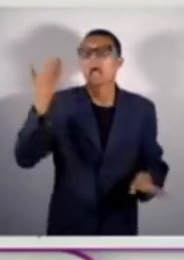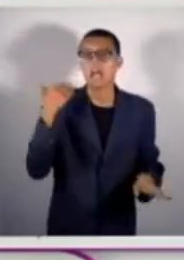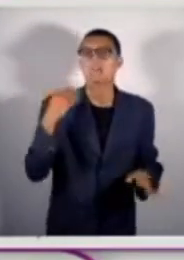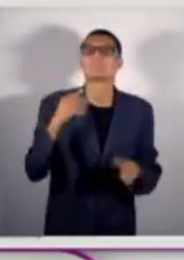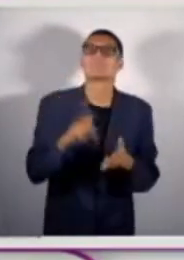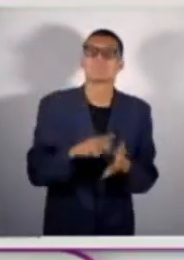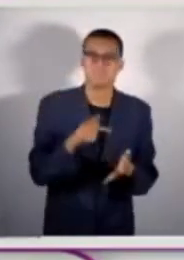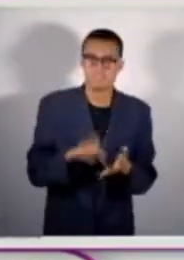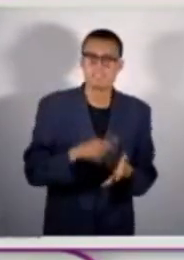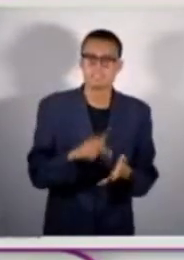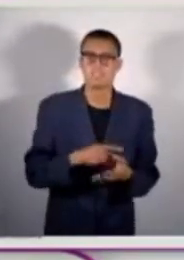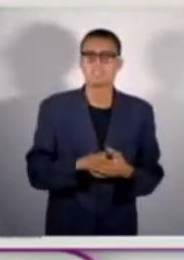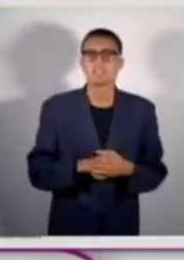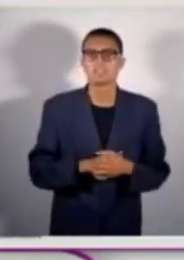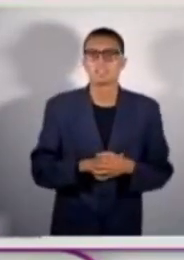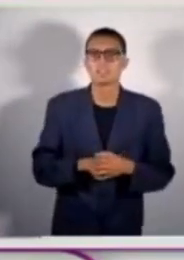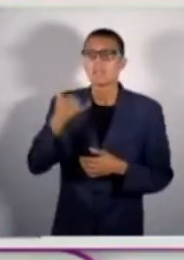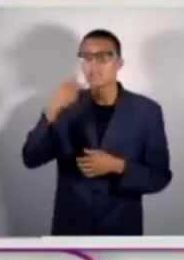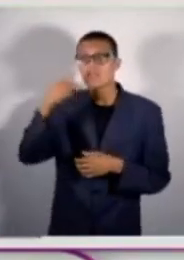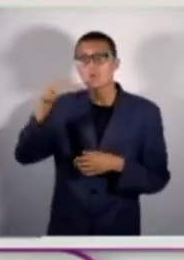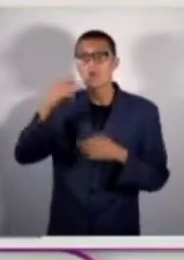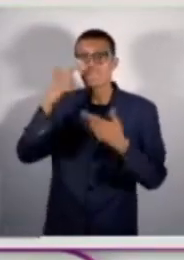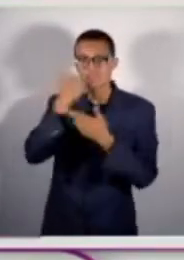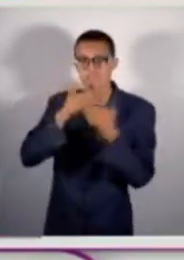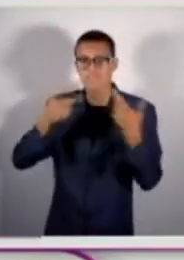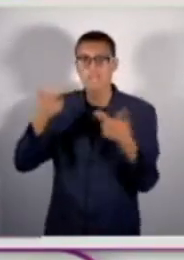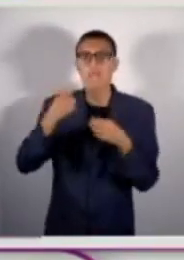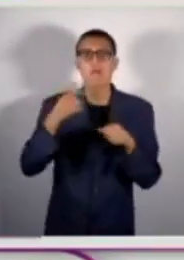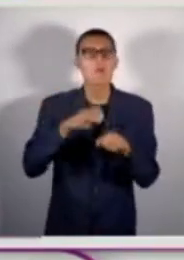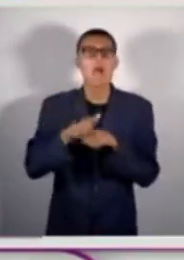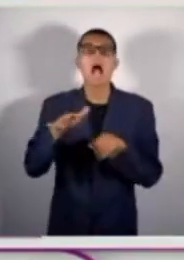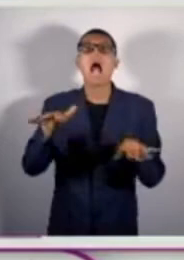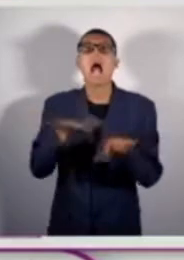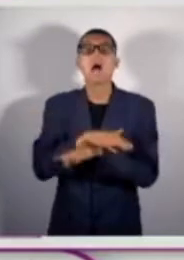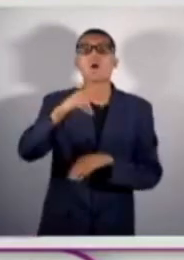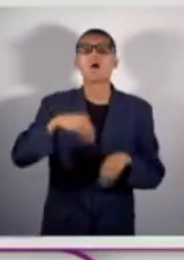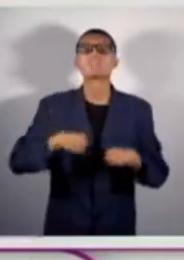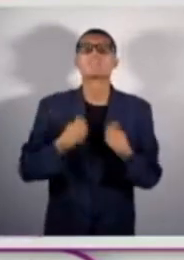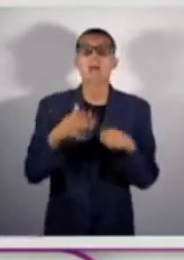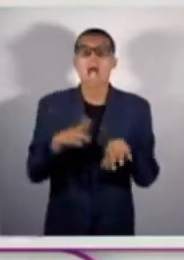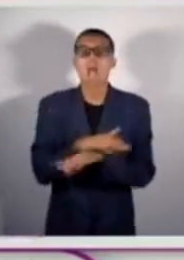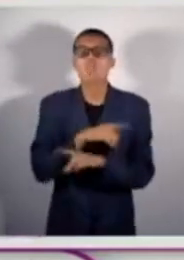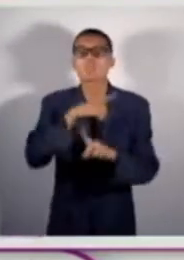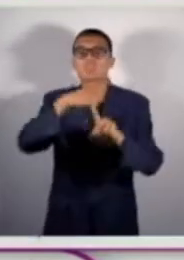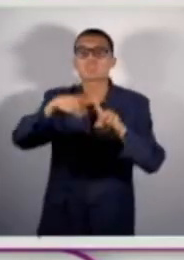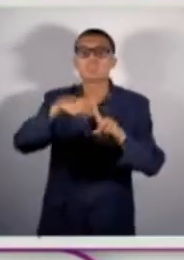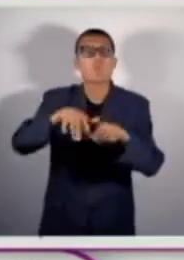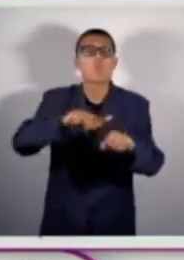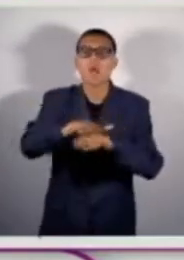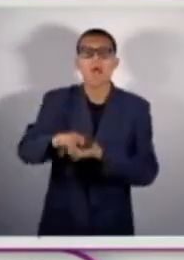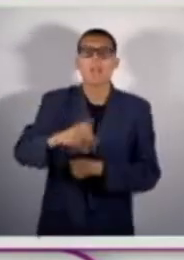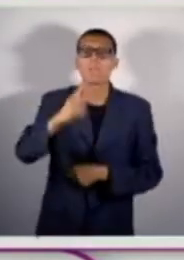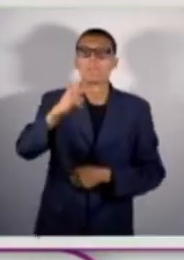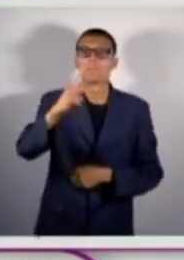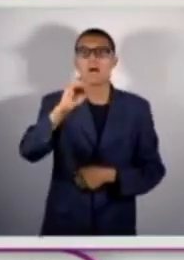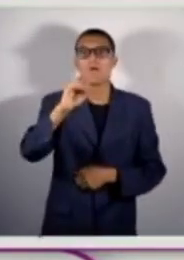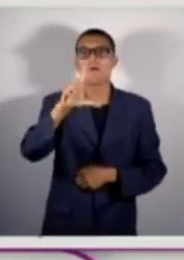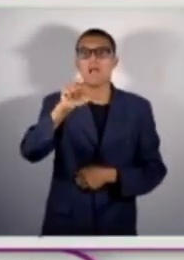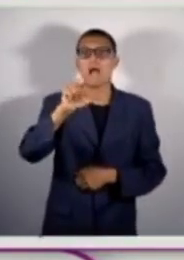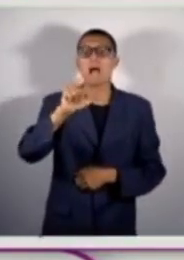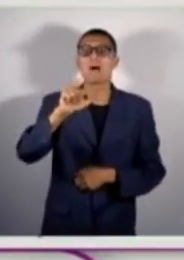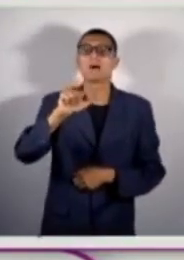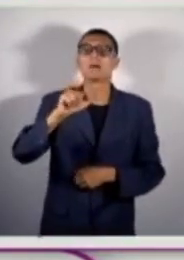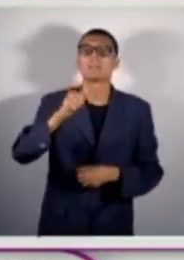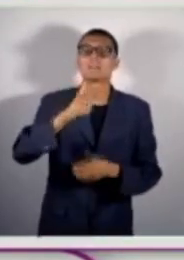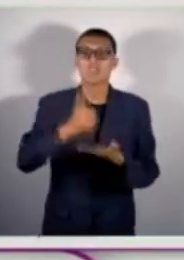en cargos públicos, y realmente analiza qué cambio para tu vida han realizado. Paola Cebes es una candidata ciudadana, vive